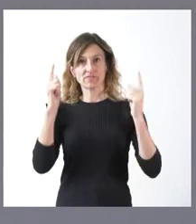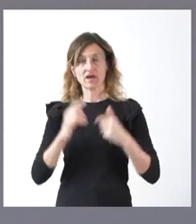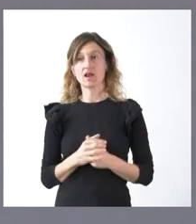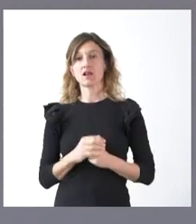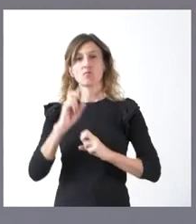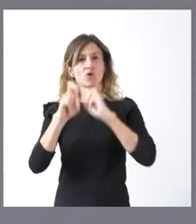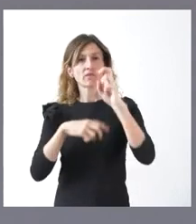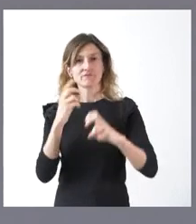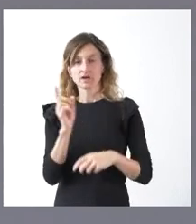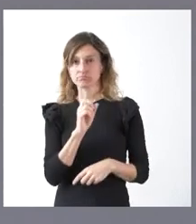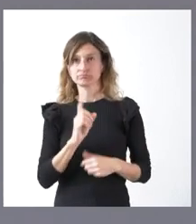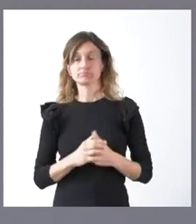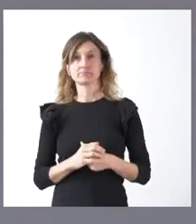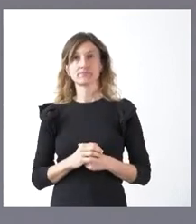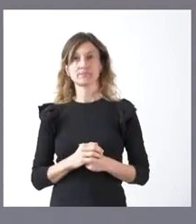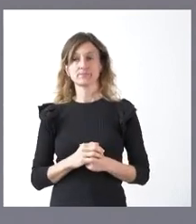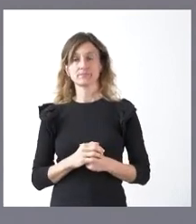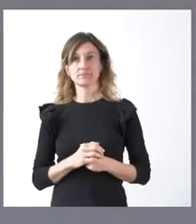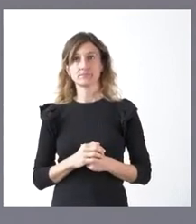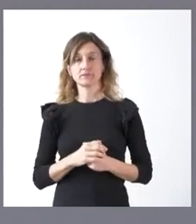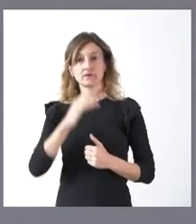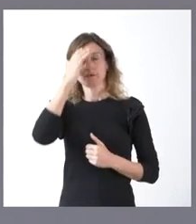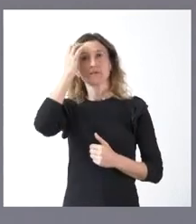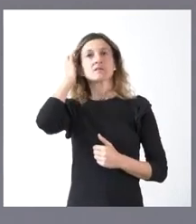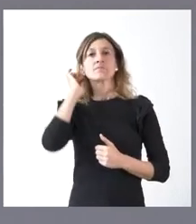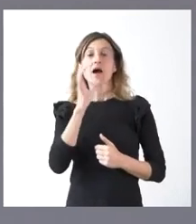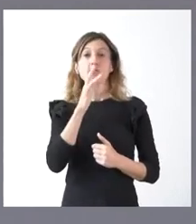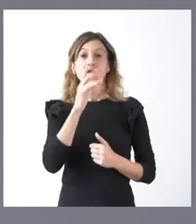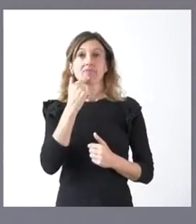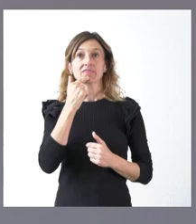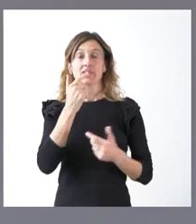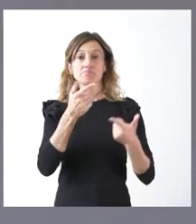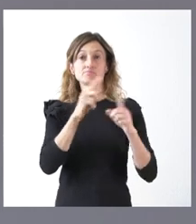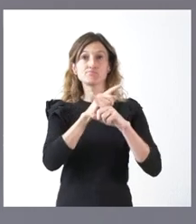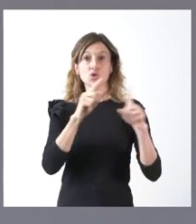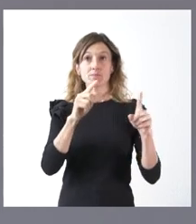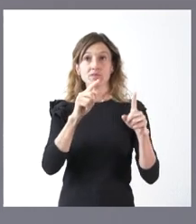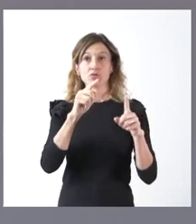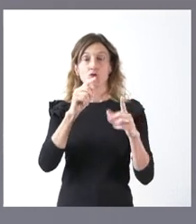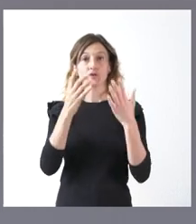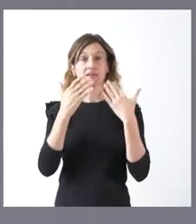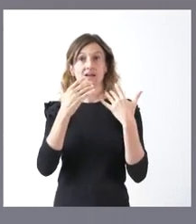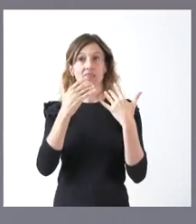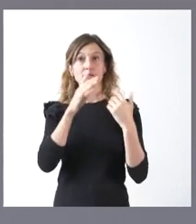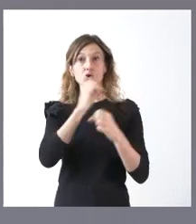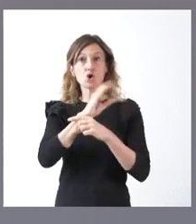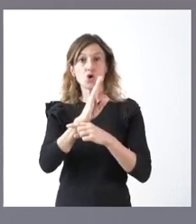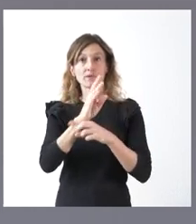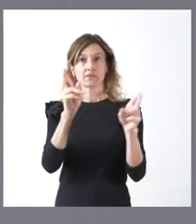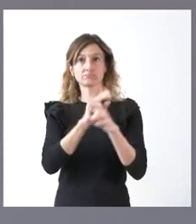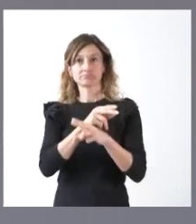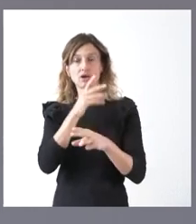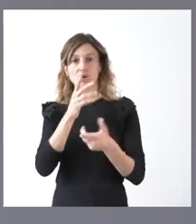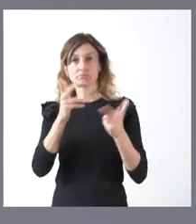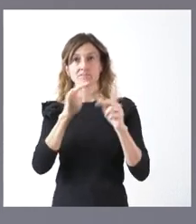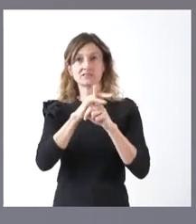no se modifica con la supresión de esta medida que se puso en marcha en su momento y por tanto